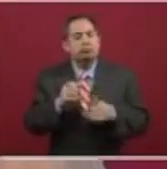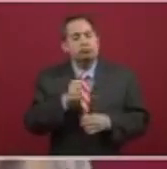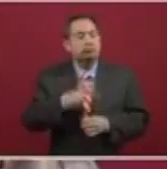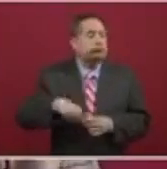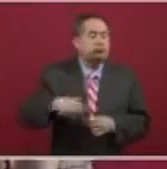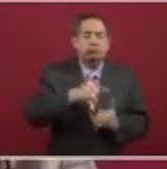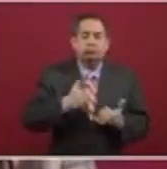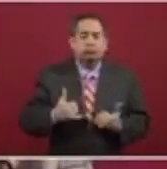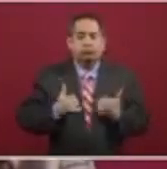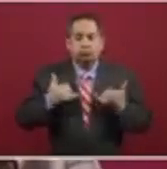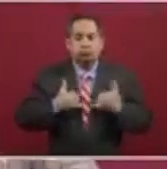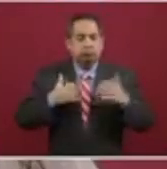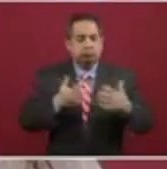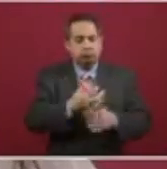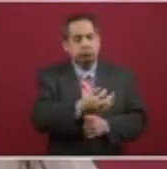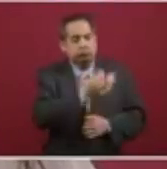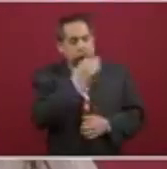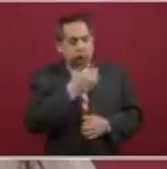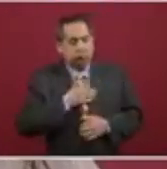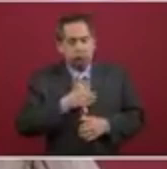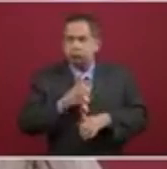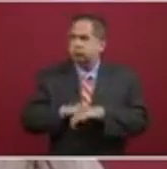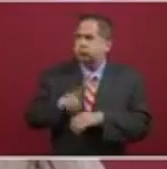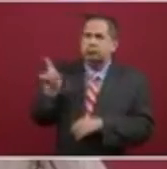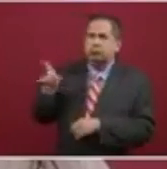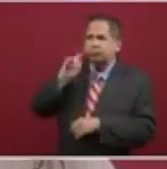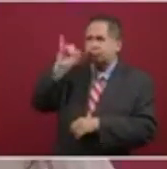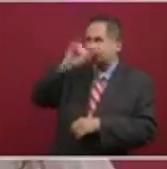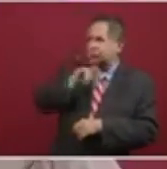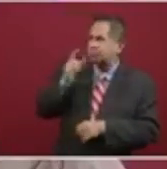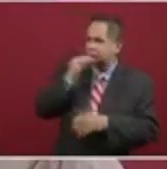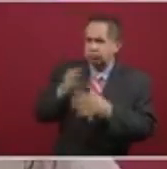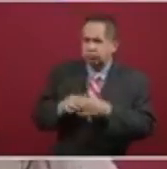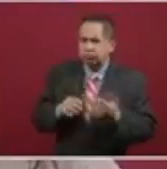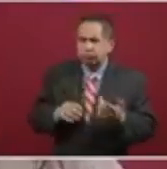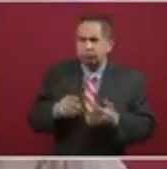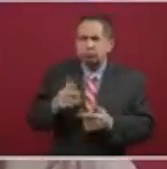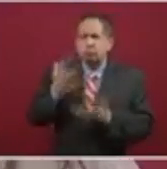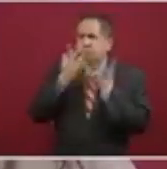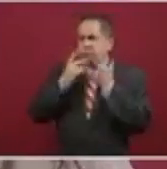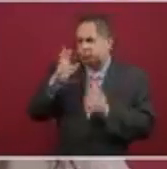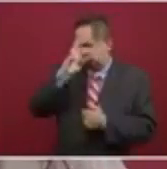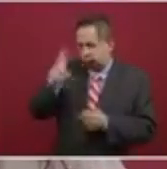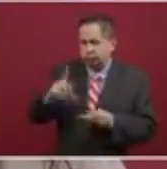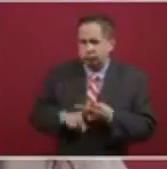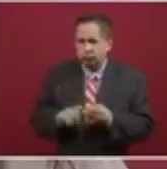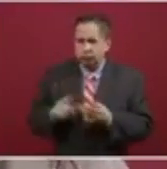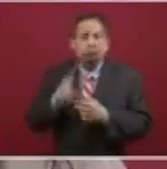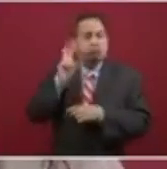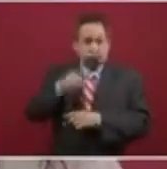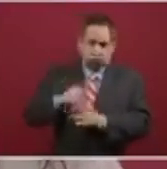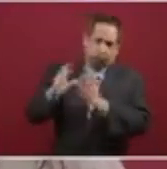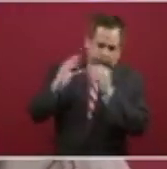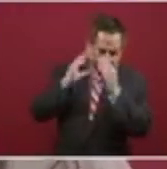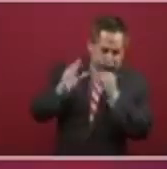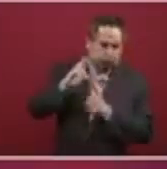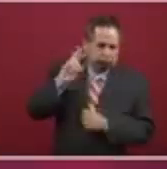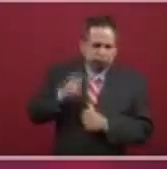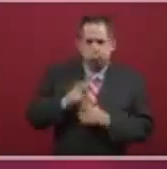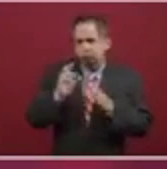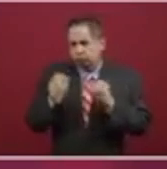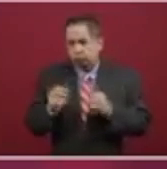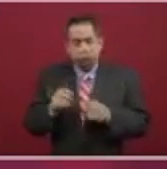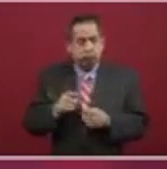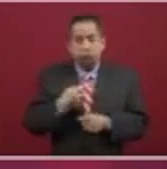jóvenes nos informan respecto a los tutores y los centros de trabajo, si los respetan, si los están capacitando, y